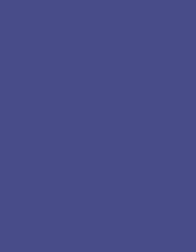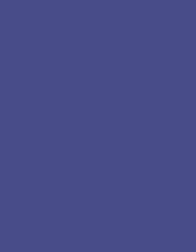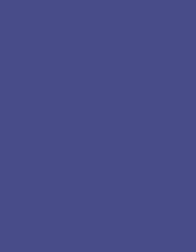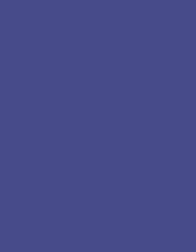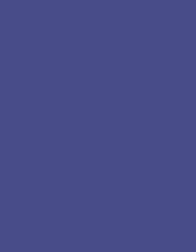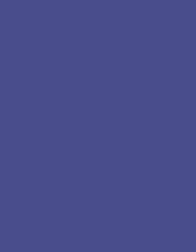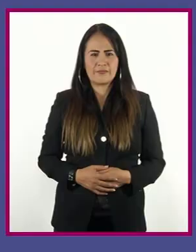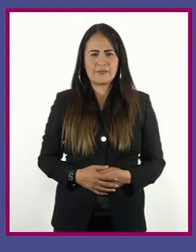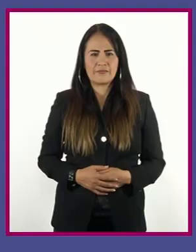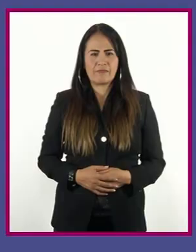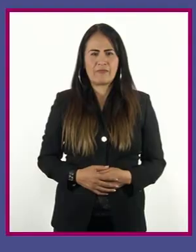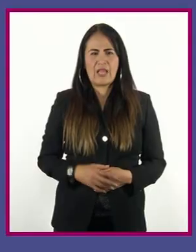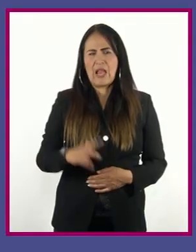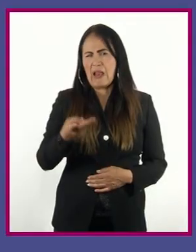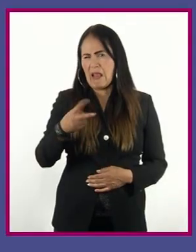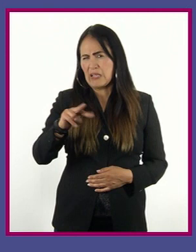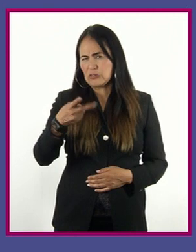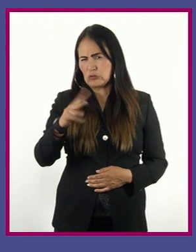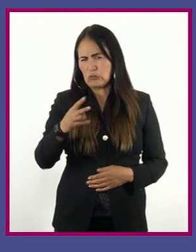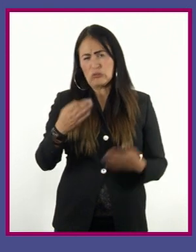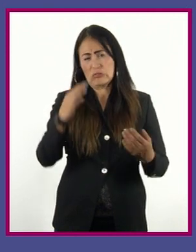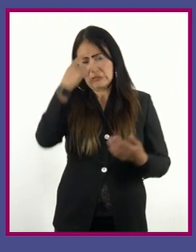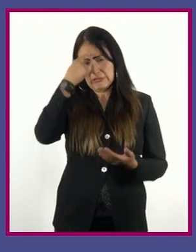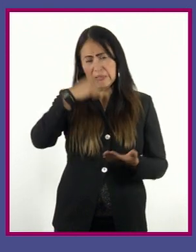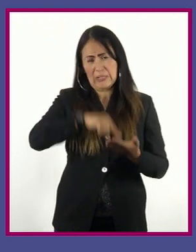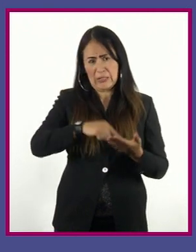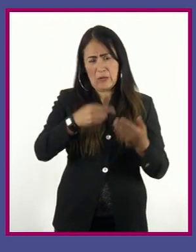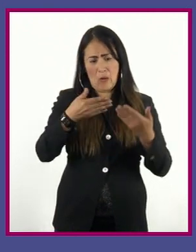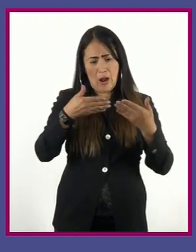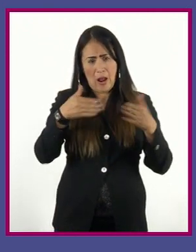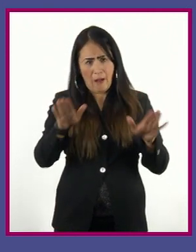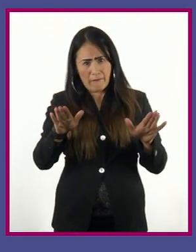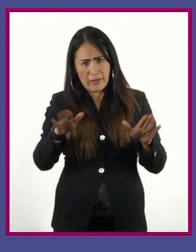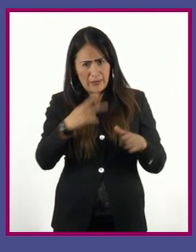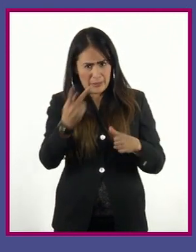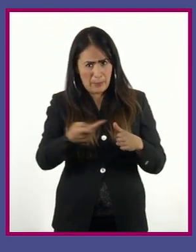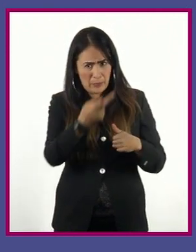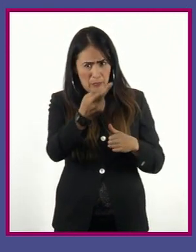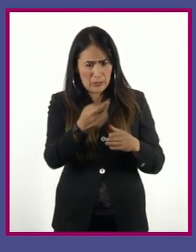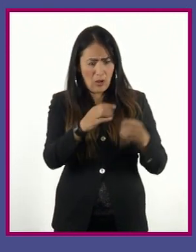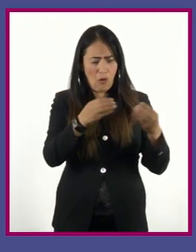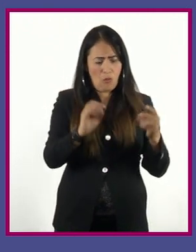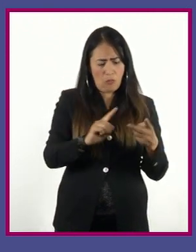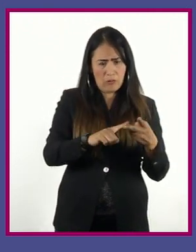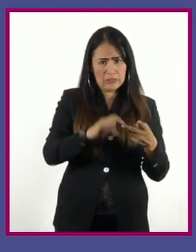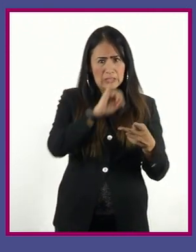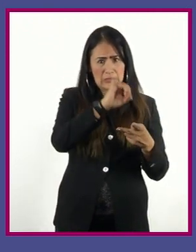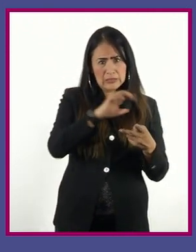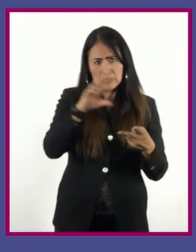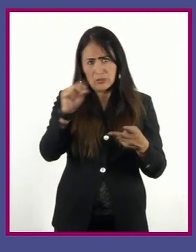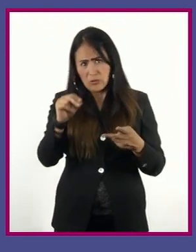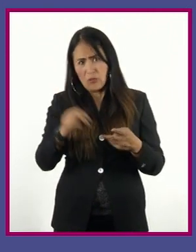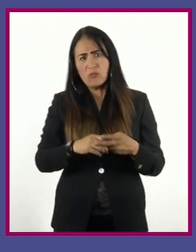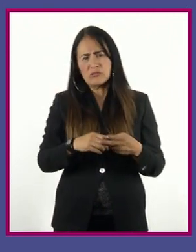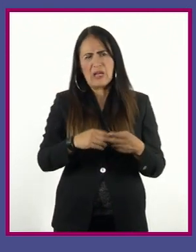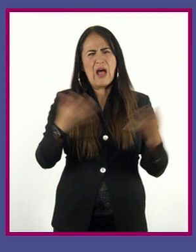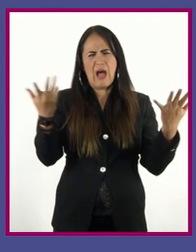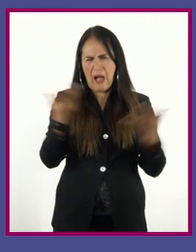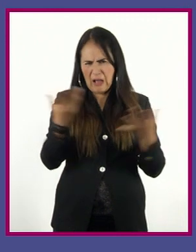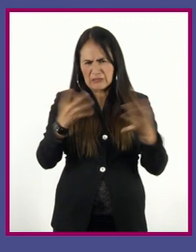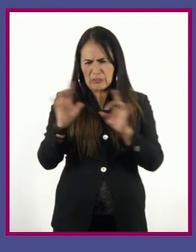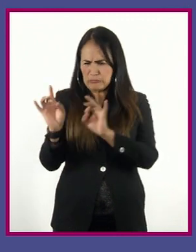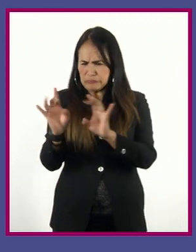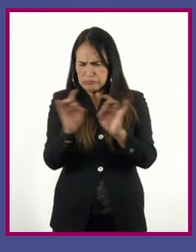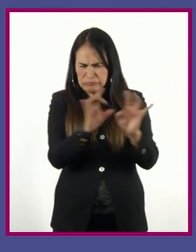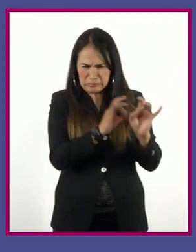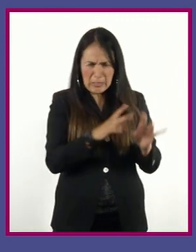Aquí ambas preguntas, abiertas y cerradas, son necesarias, ya que se buscan hechos, pero como